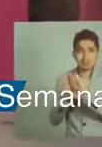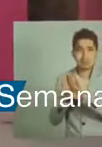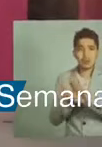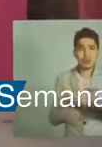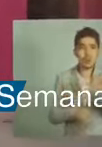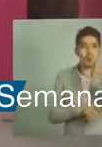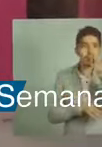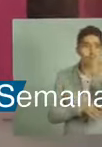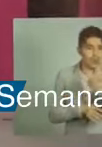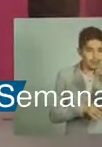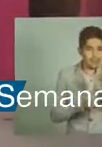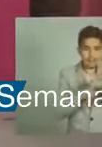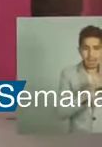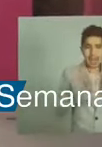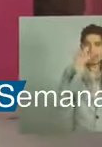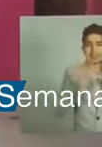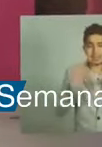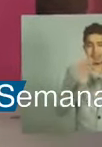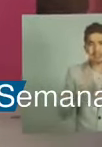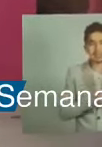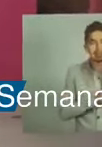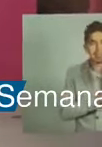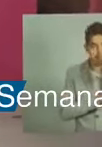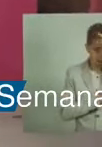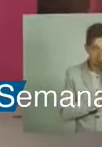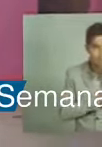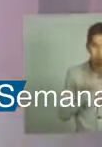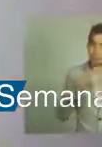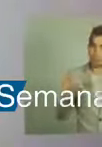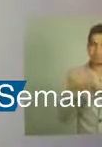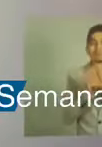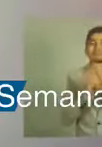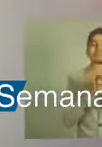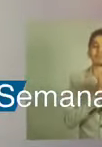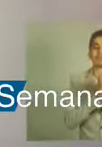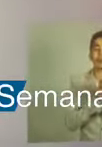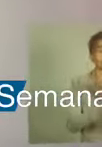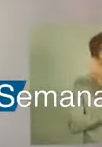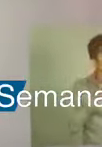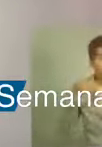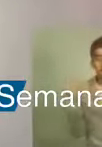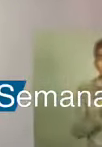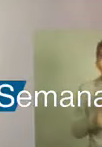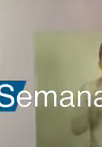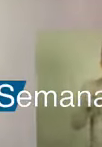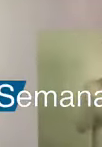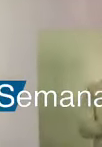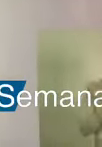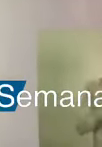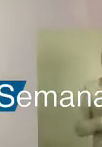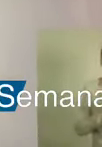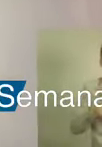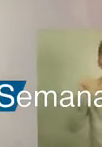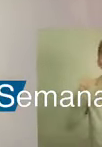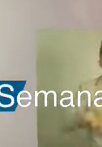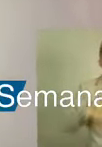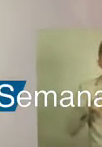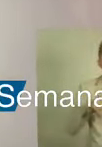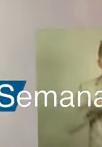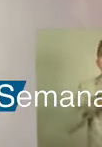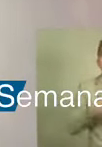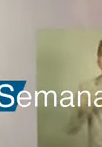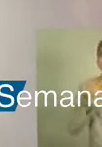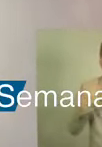jueves a sábado a las 7 de la noche. Implica todas, porque lo es bueno, las actividades esenciales